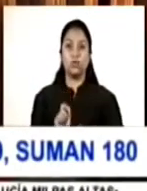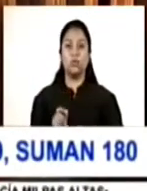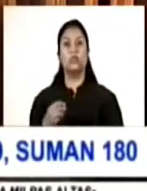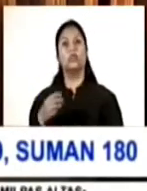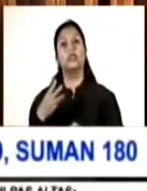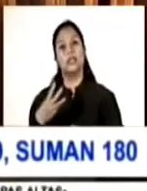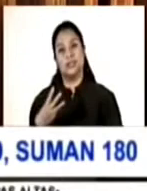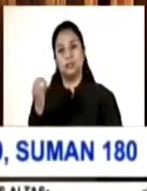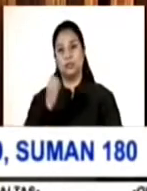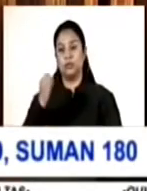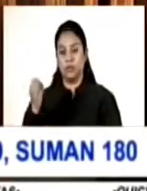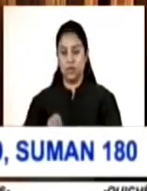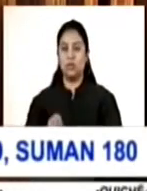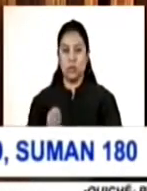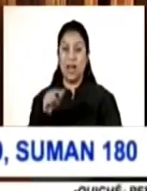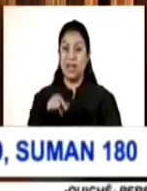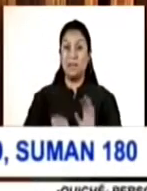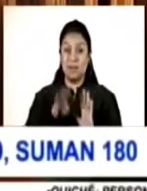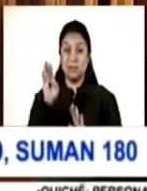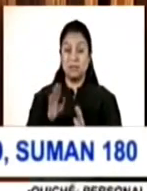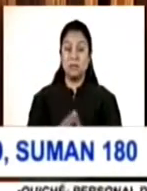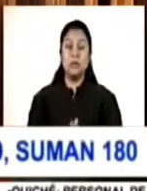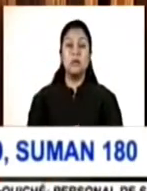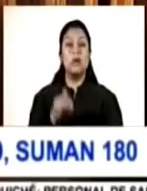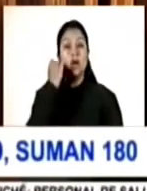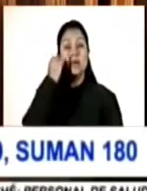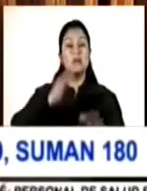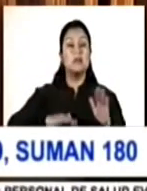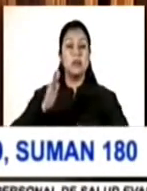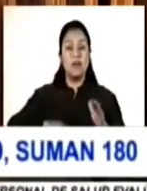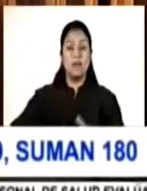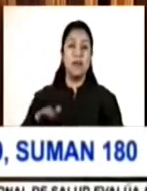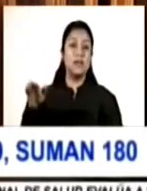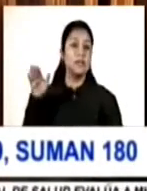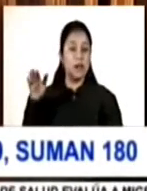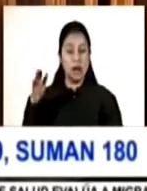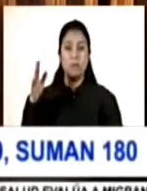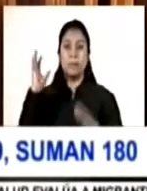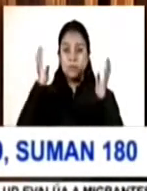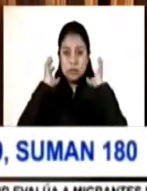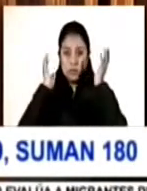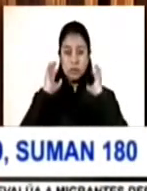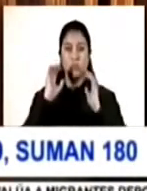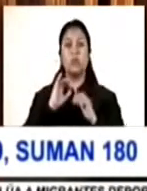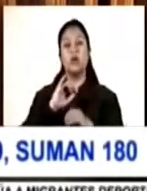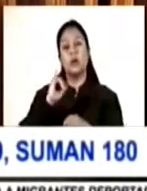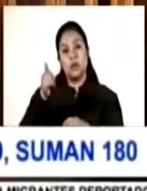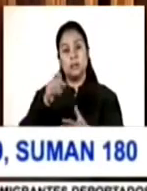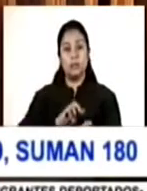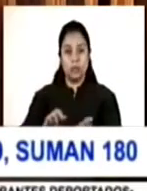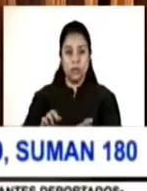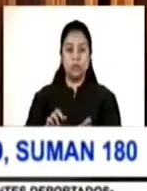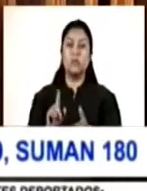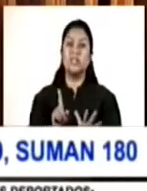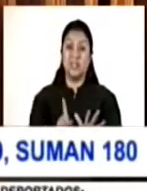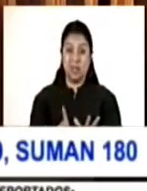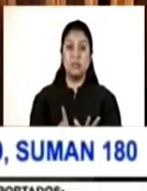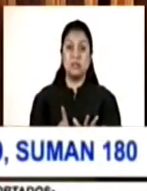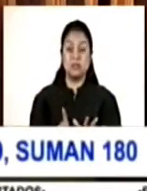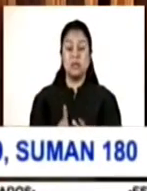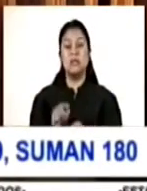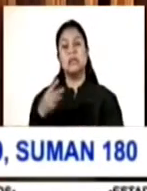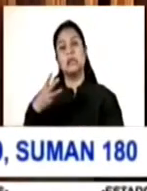8.3% del total de los casos. En Izabal, Zacapa, Chiquimula, Jalapa y El Progreso tenemos 6 casos para un total